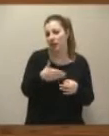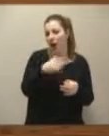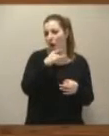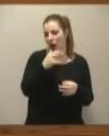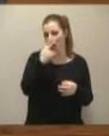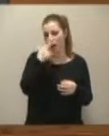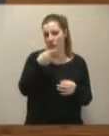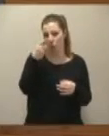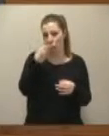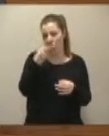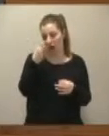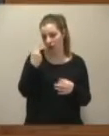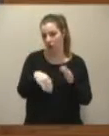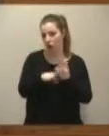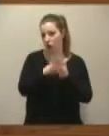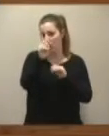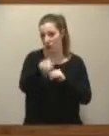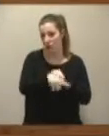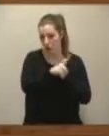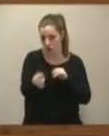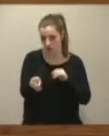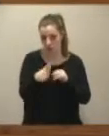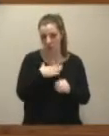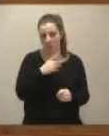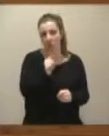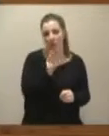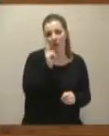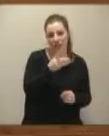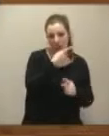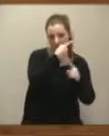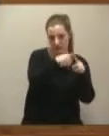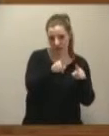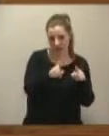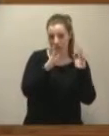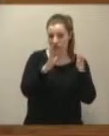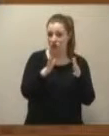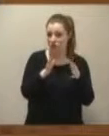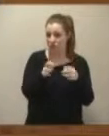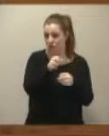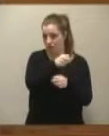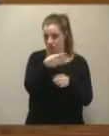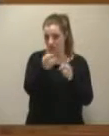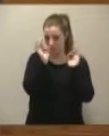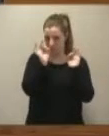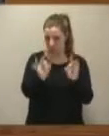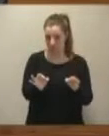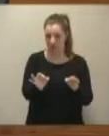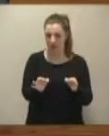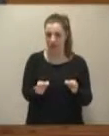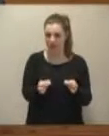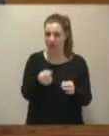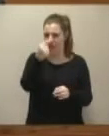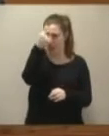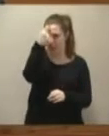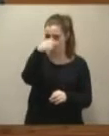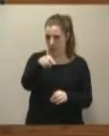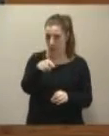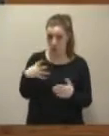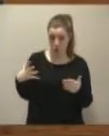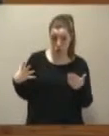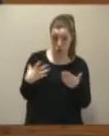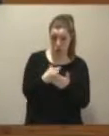al menos ellos han cambiado de visión. Ese fue el desenlace. Teniendo en cuenta todo